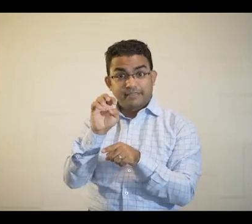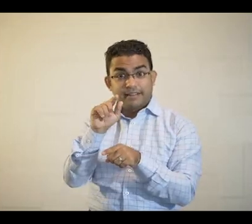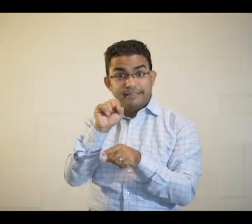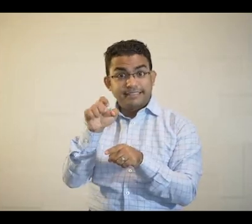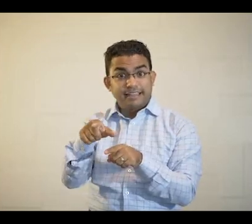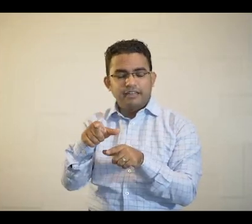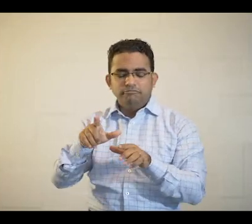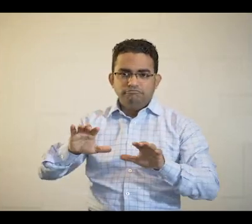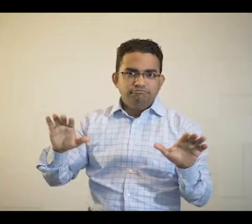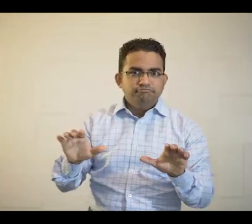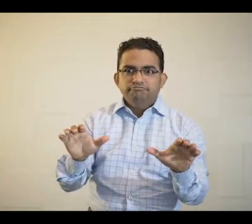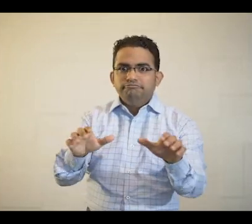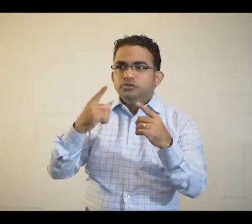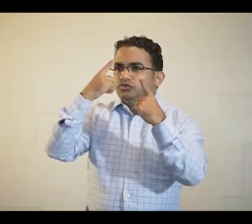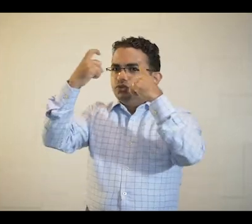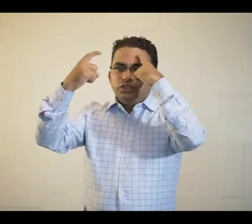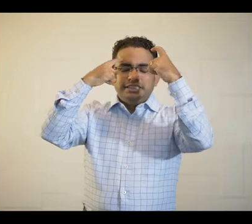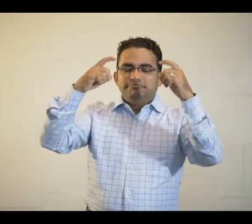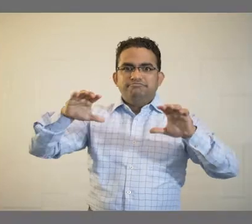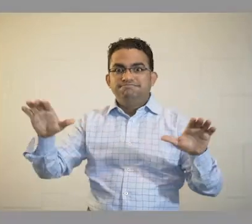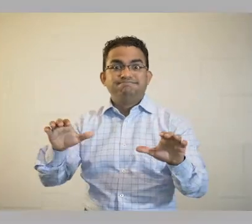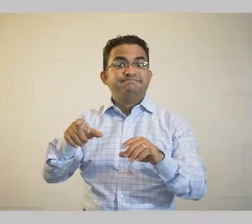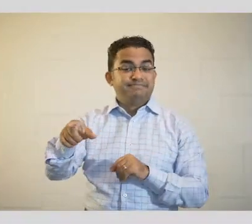Ibelice es una hacedora de sueños.